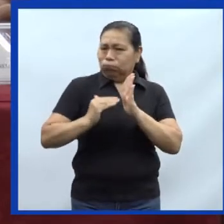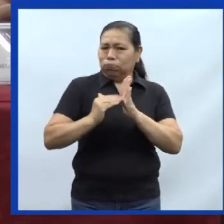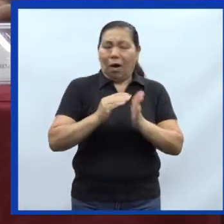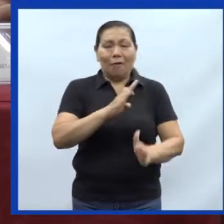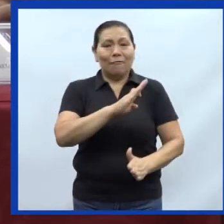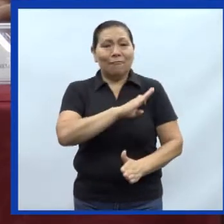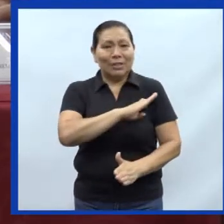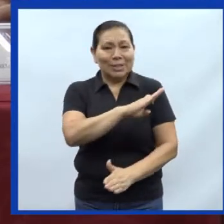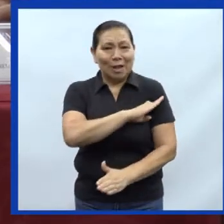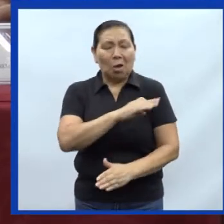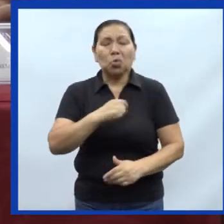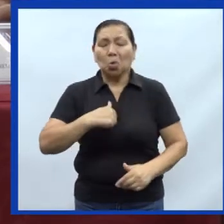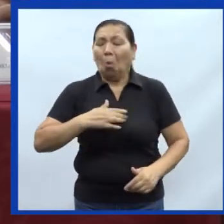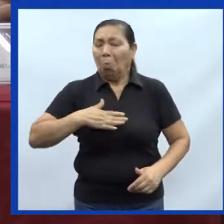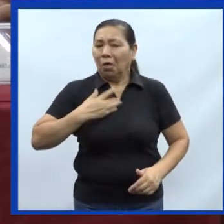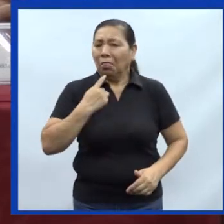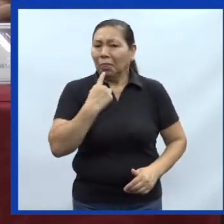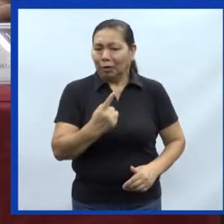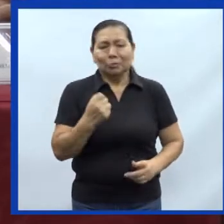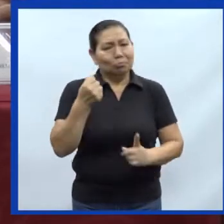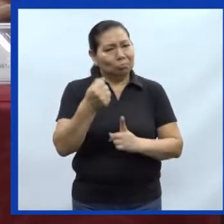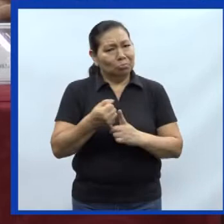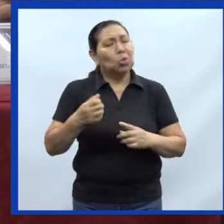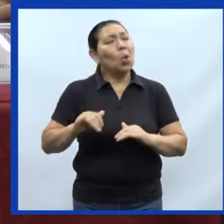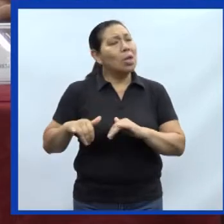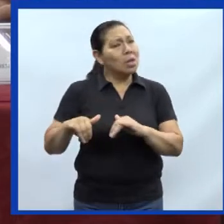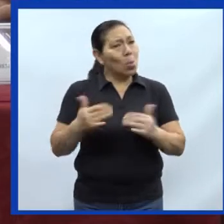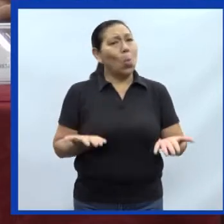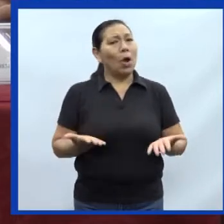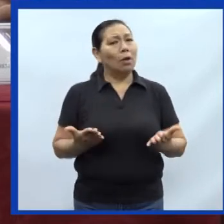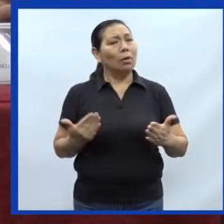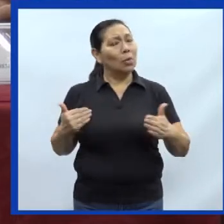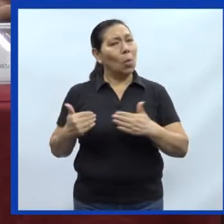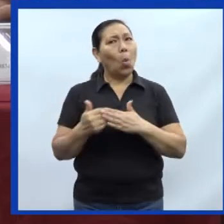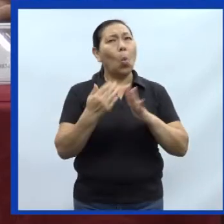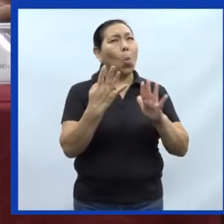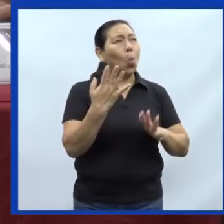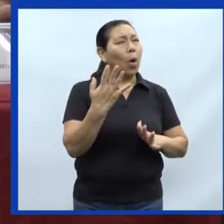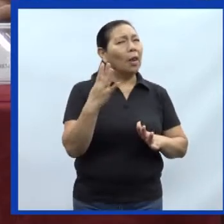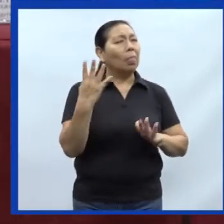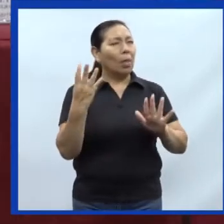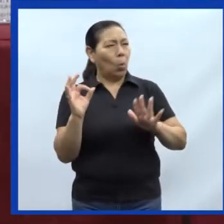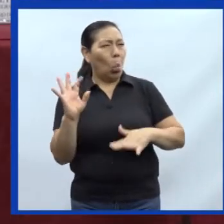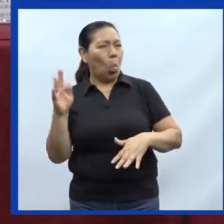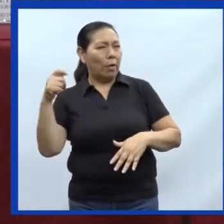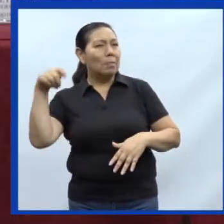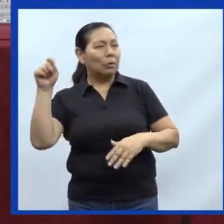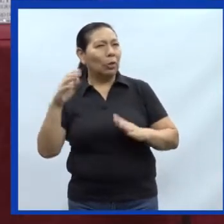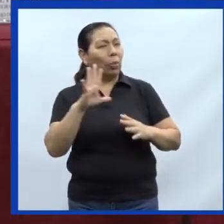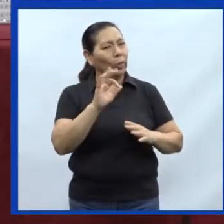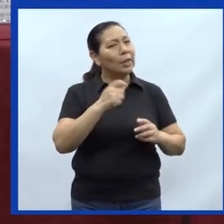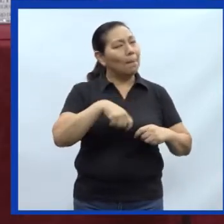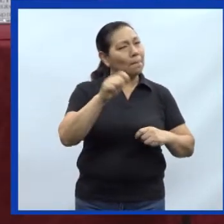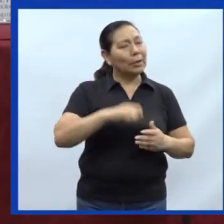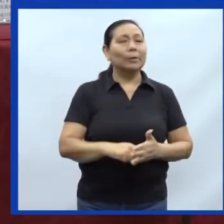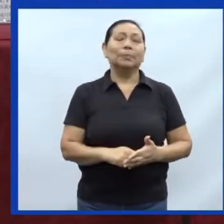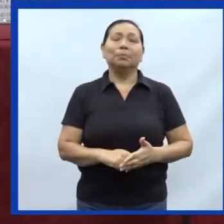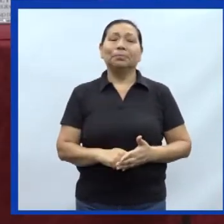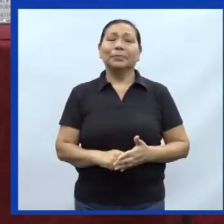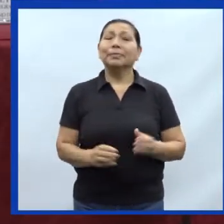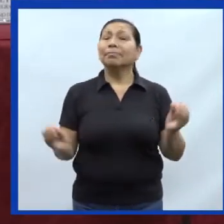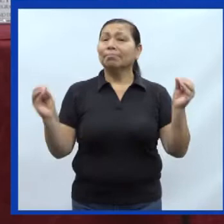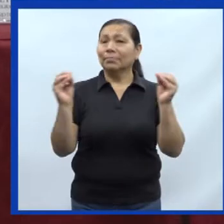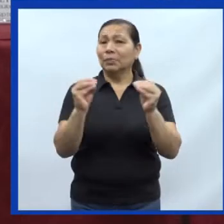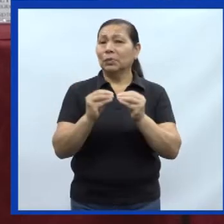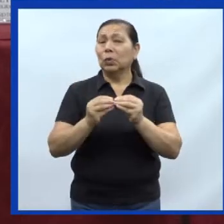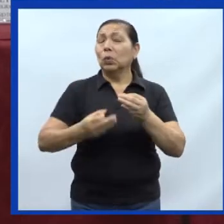En este momento yo puedo decirle que hemos conquistado paridad. Estamos a un 49 y 51%. En el año 2013 ingresé a la